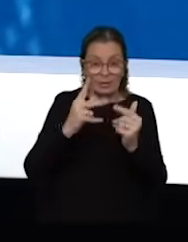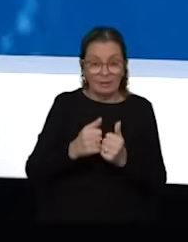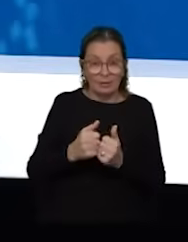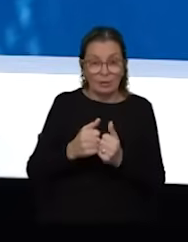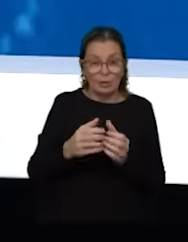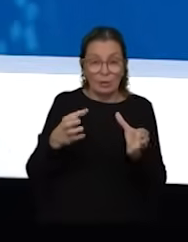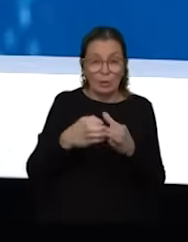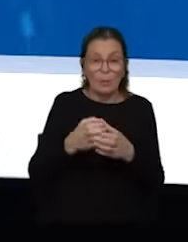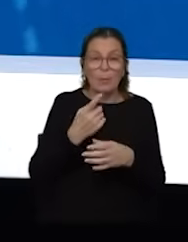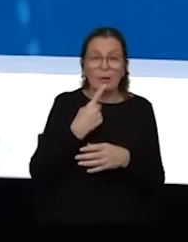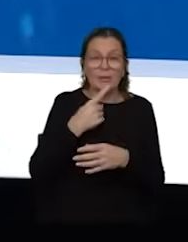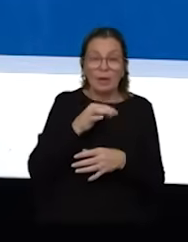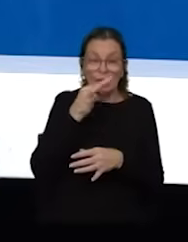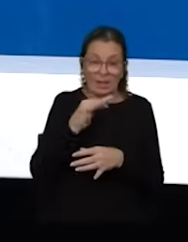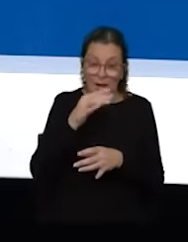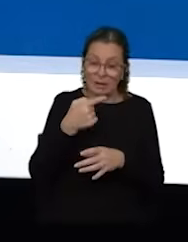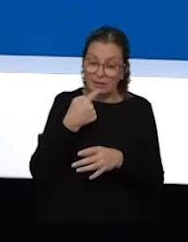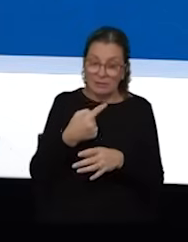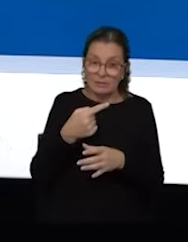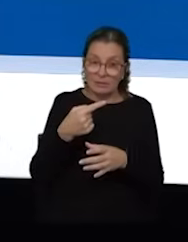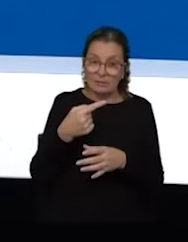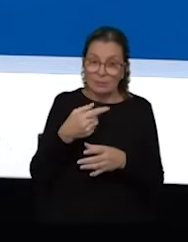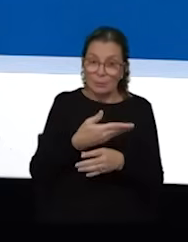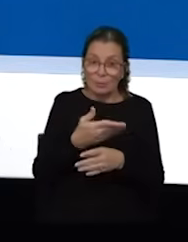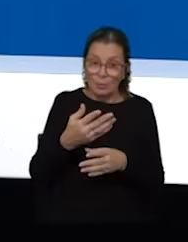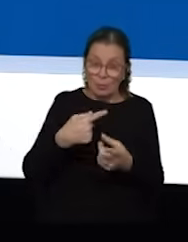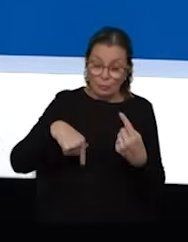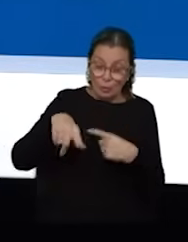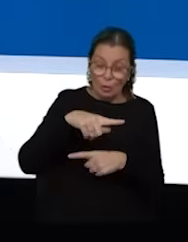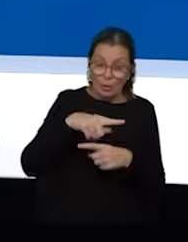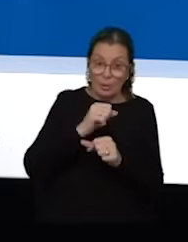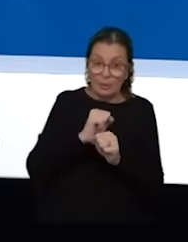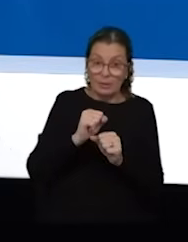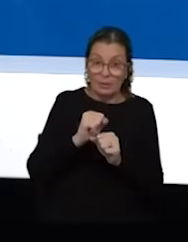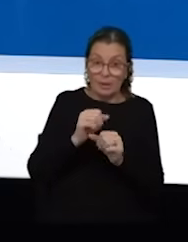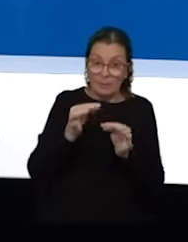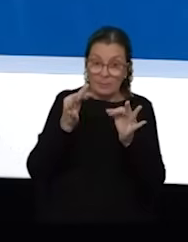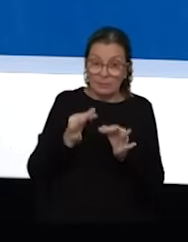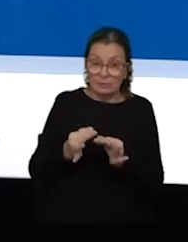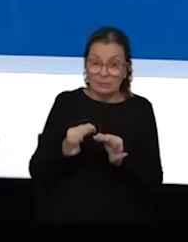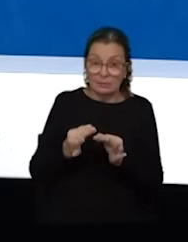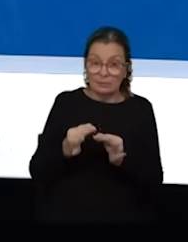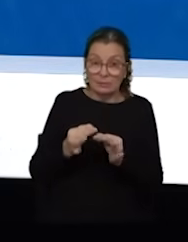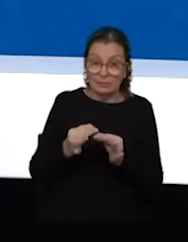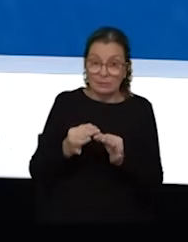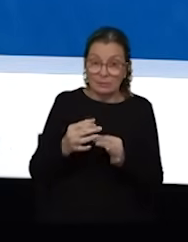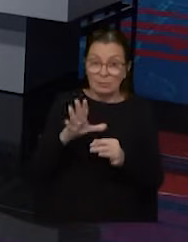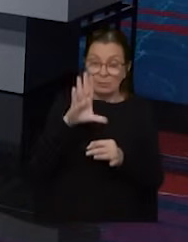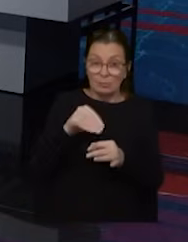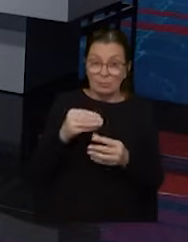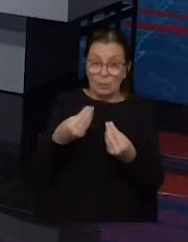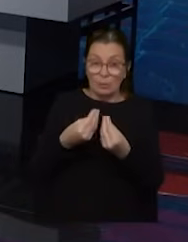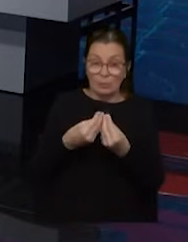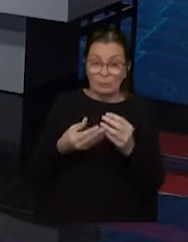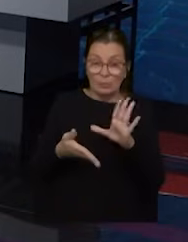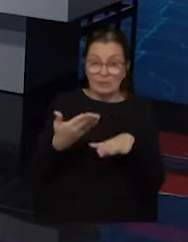partidarias Y eso se declara por eso me parece que poner en un ecosistema que pueda artic particular correctamente involucra mucho más